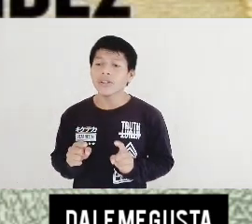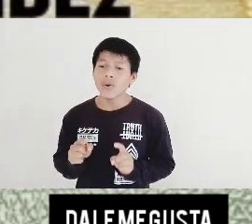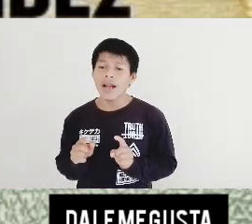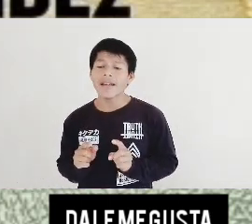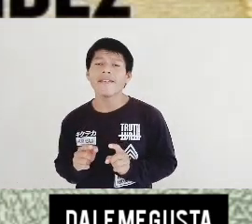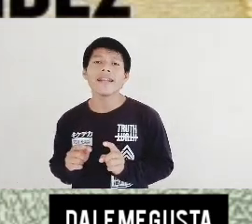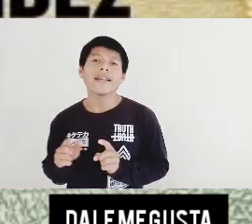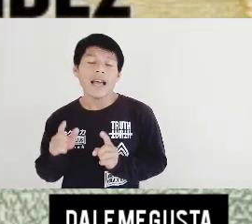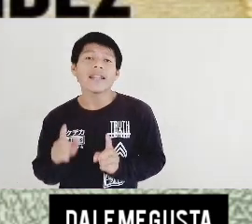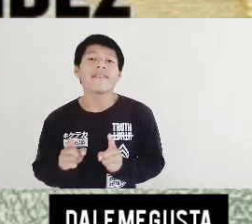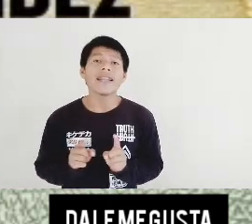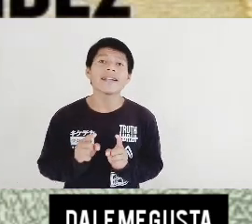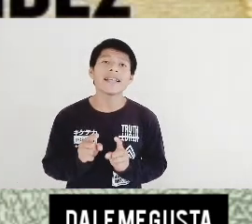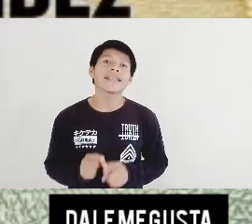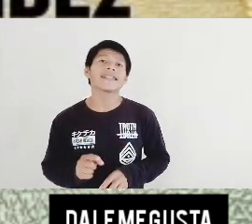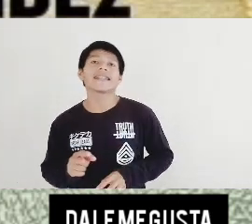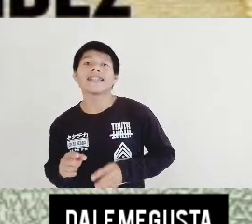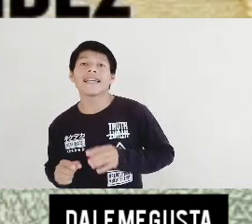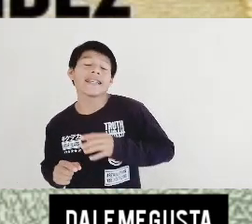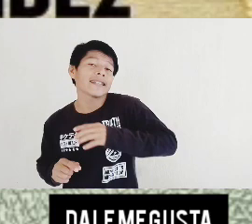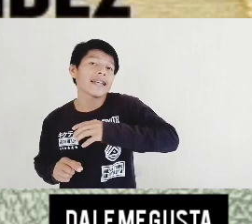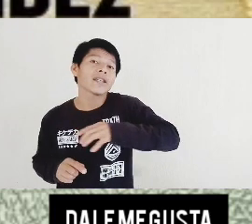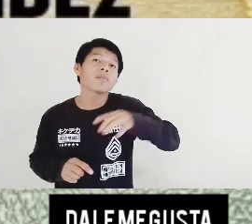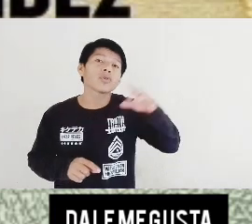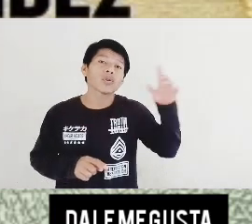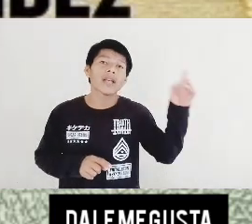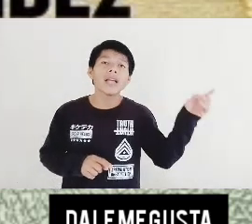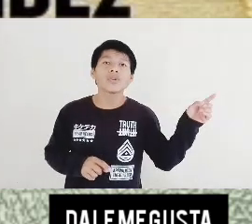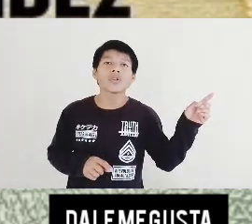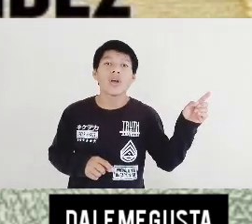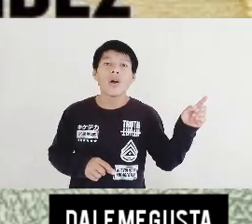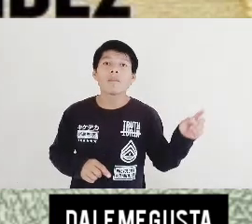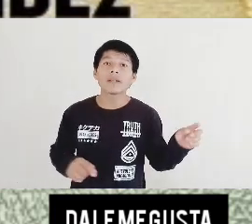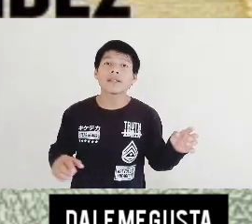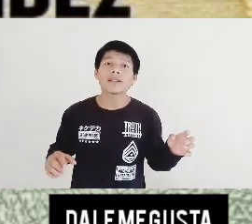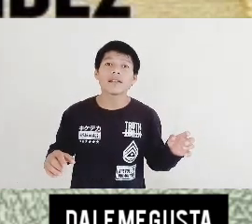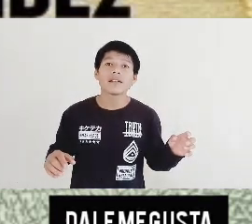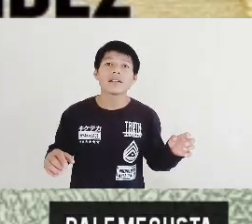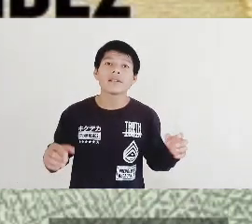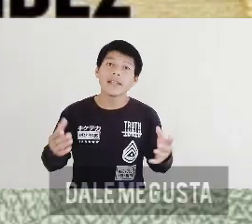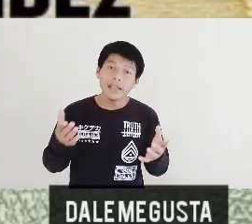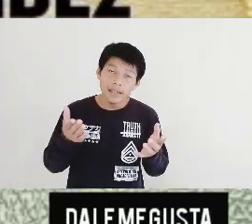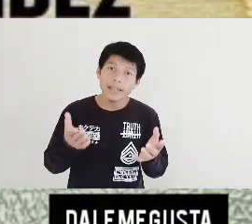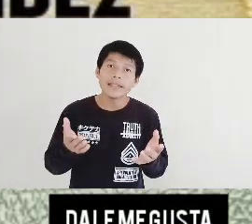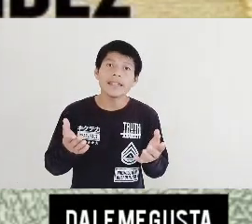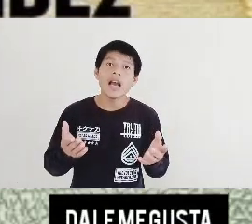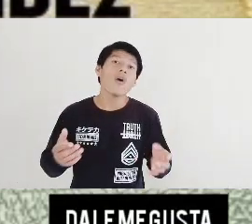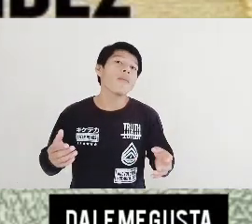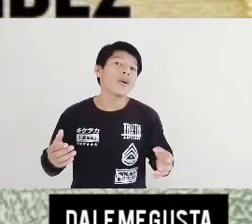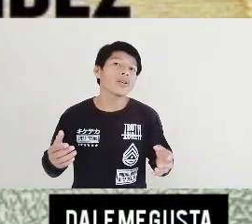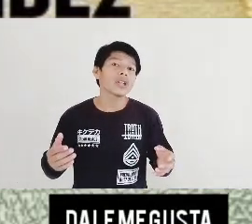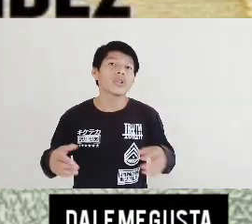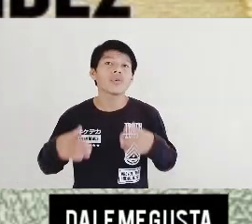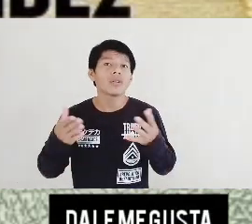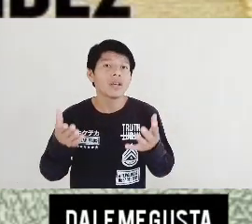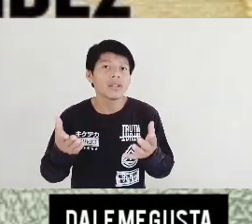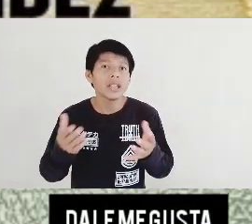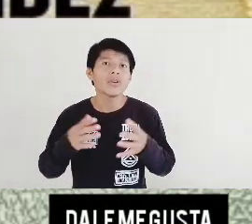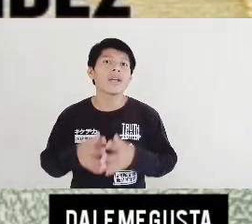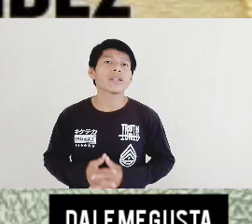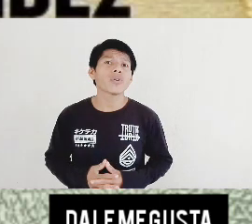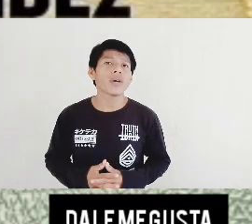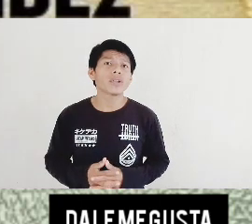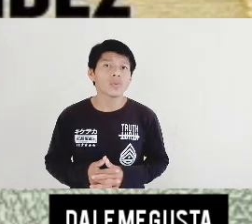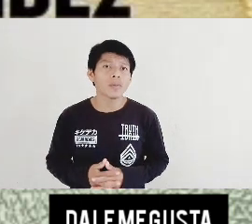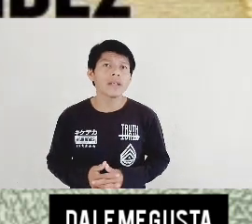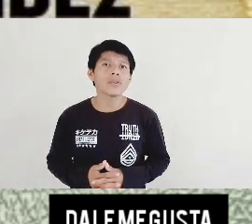lo que ha dicho Anabel Hernández desde hace muchos años? Pues decía, o mejor dicho,